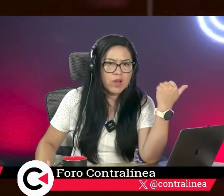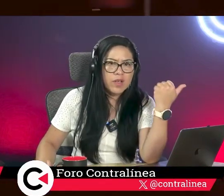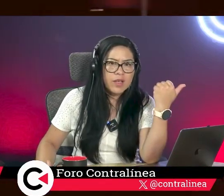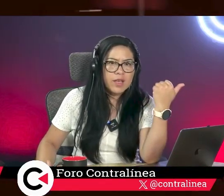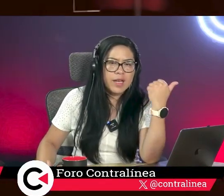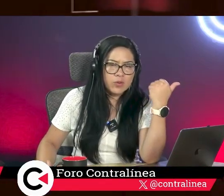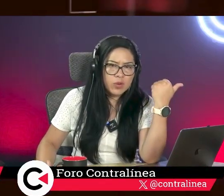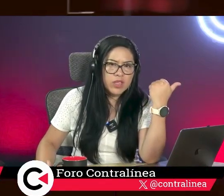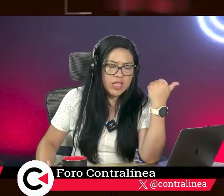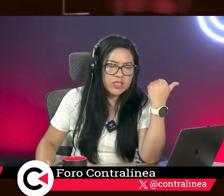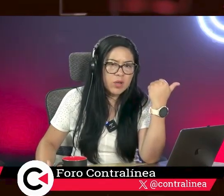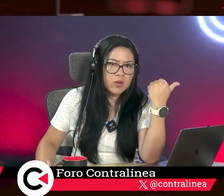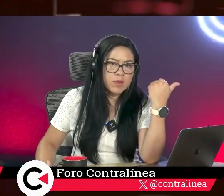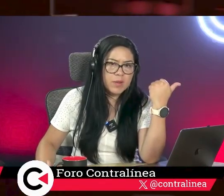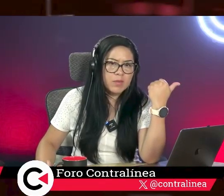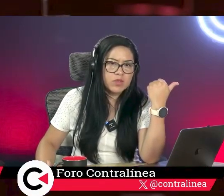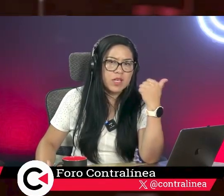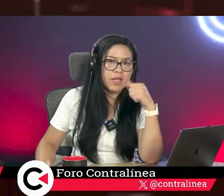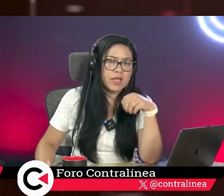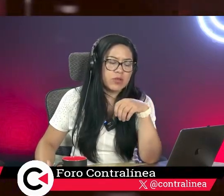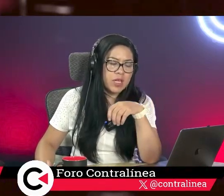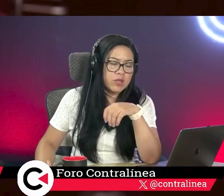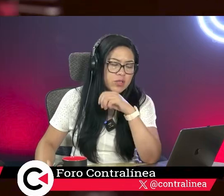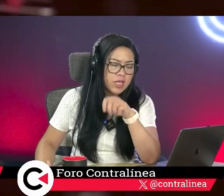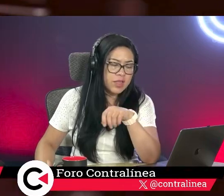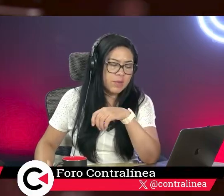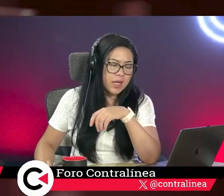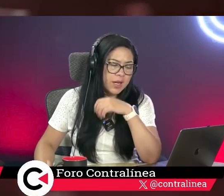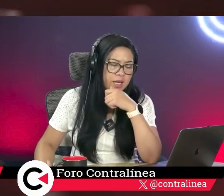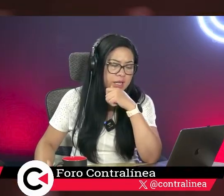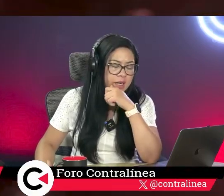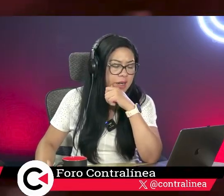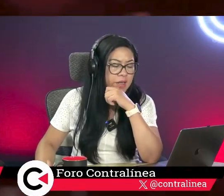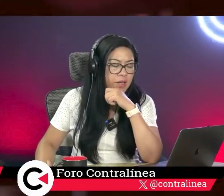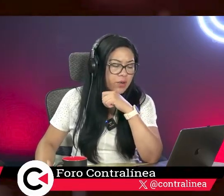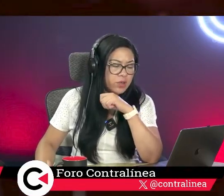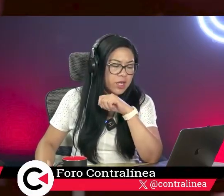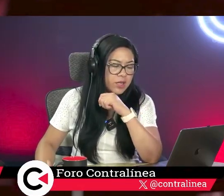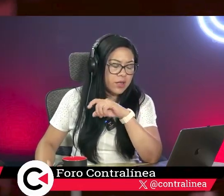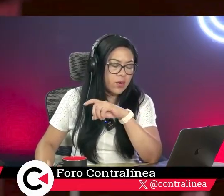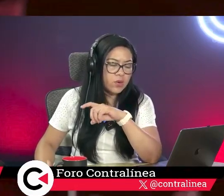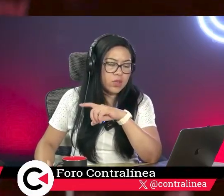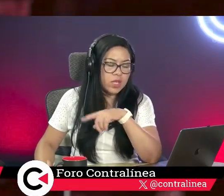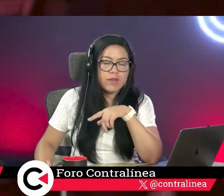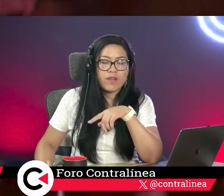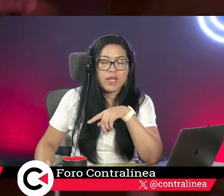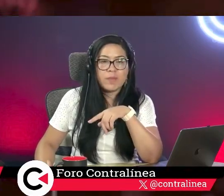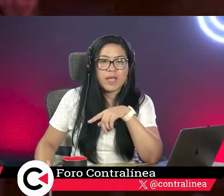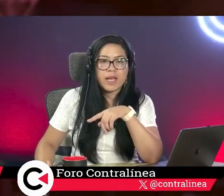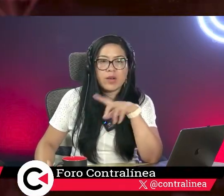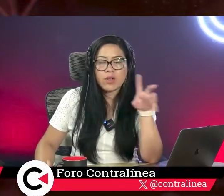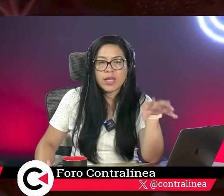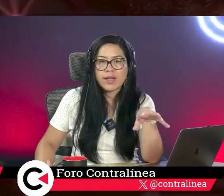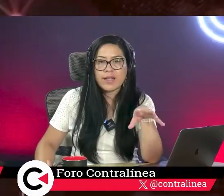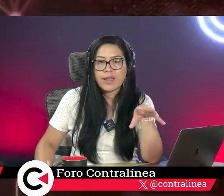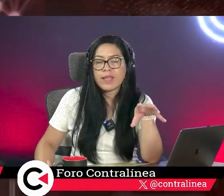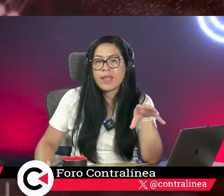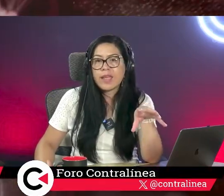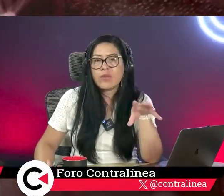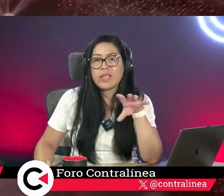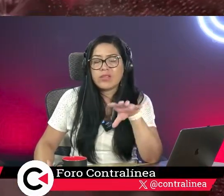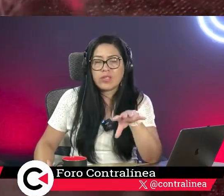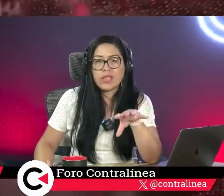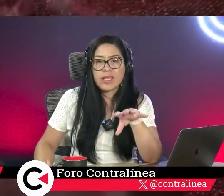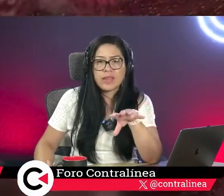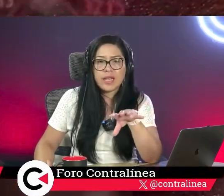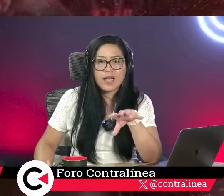No, el autoritarismo lo vivimos en aquellos años y también en la guerra contra el narco de Felipe Calderón, que en realidad